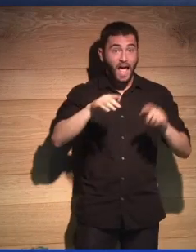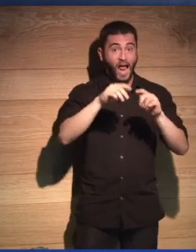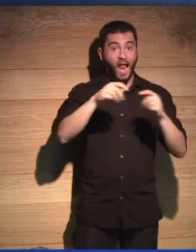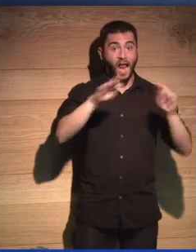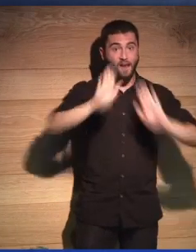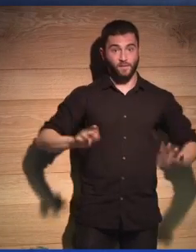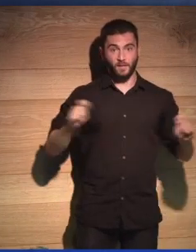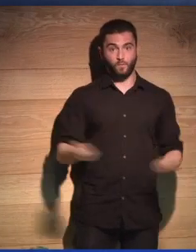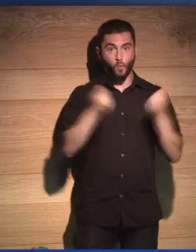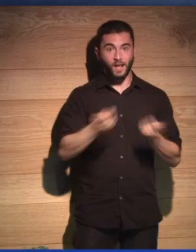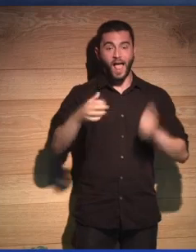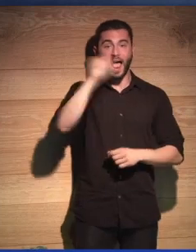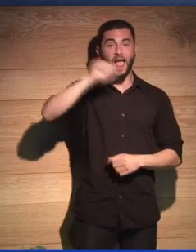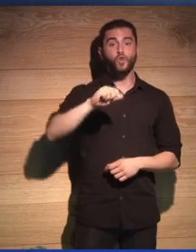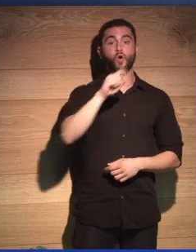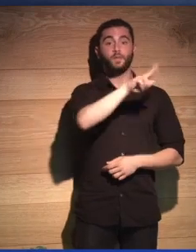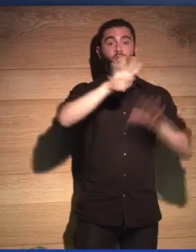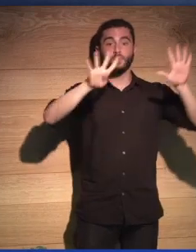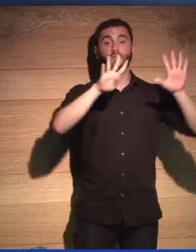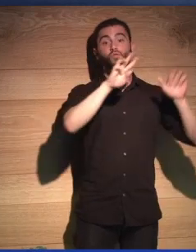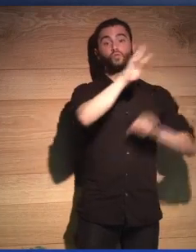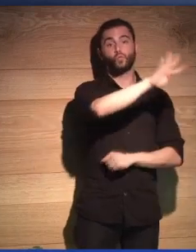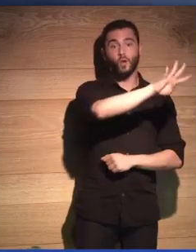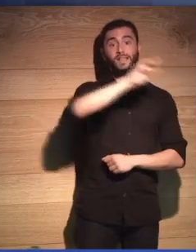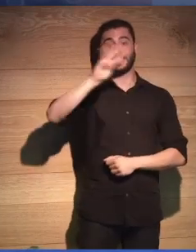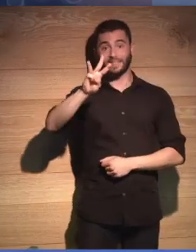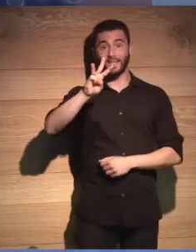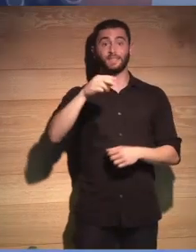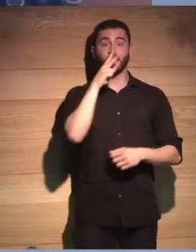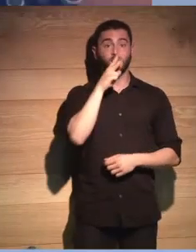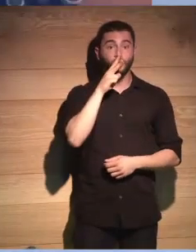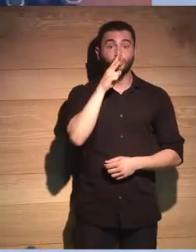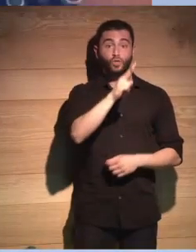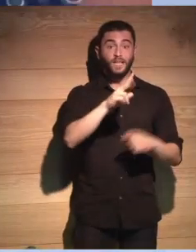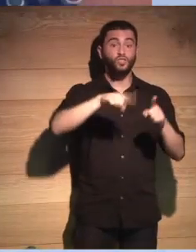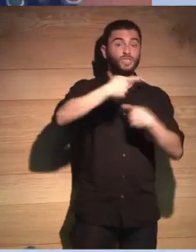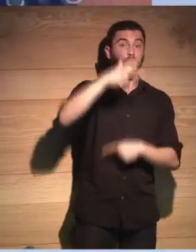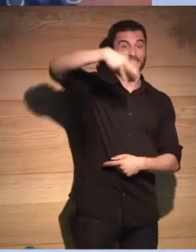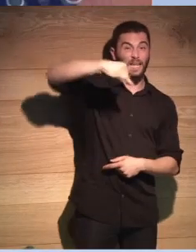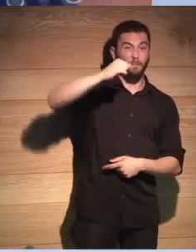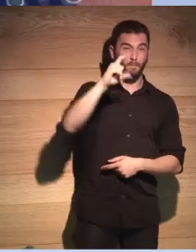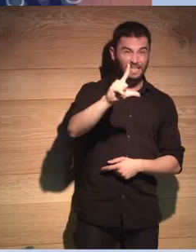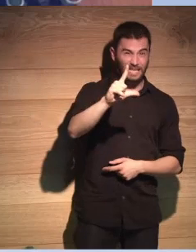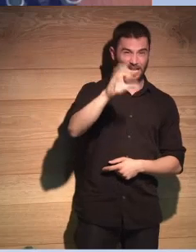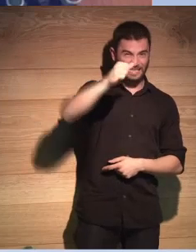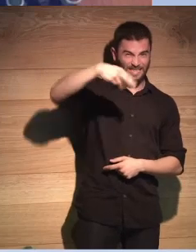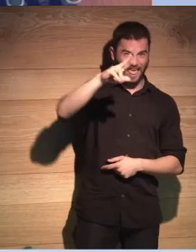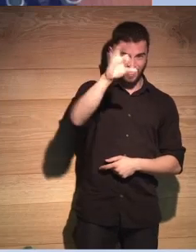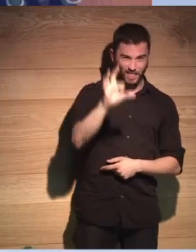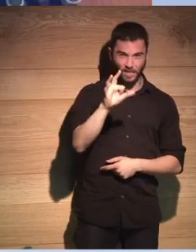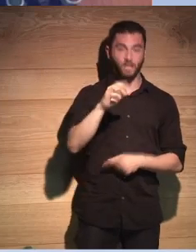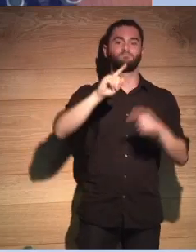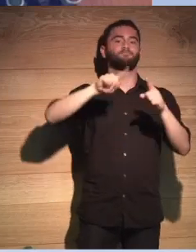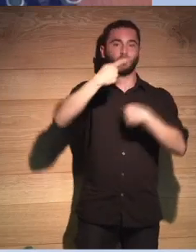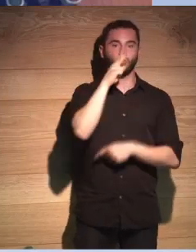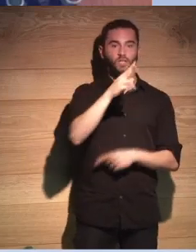año 43, 2 años después de la versión de Chalmers Mitchell. Como se ve, era una mujer muy